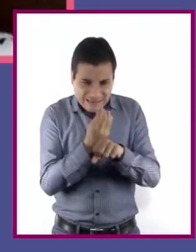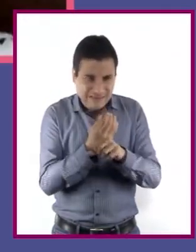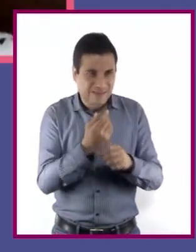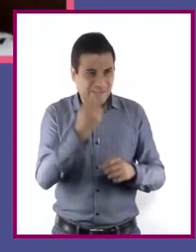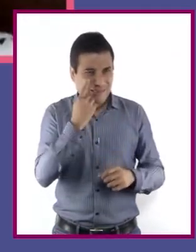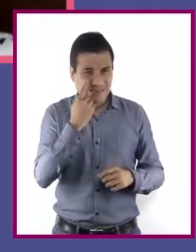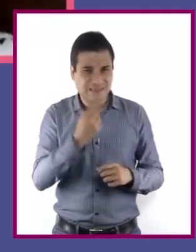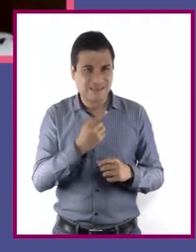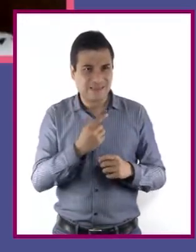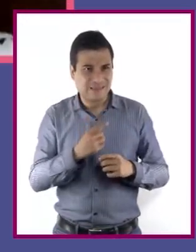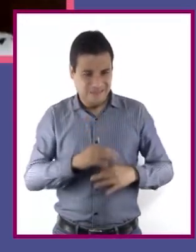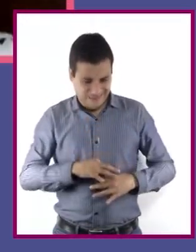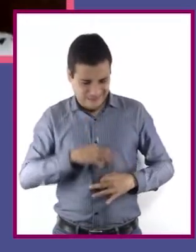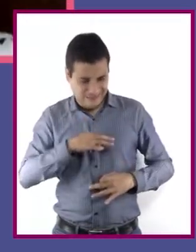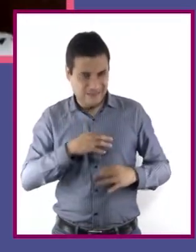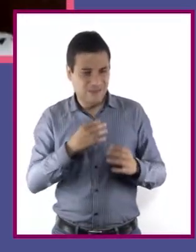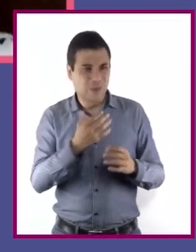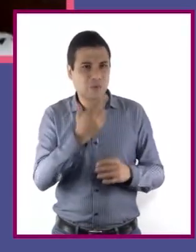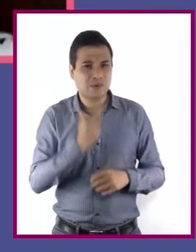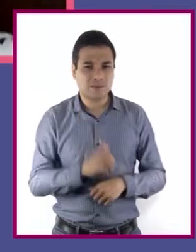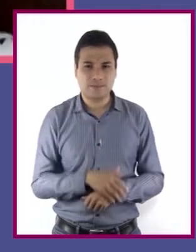atoró.